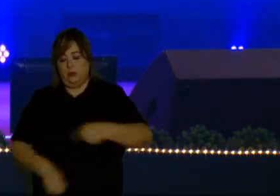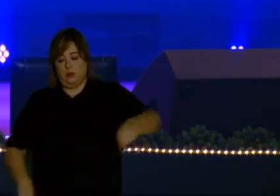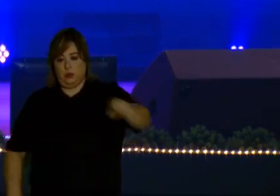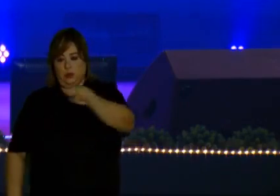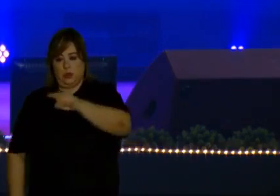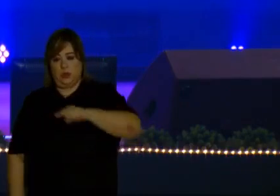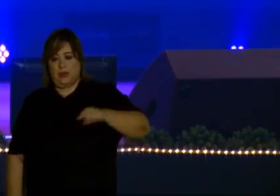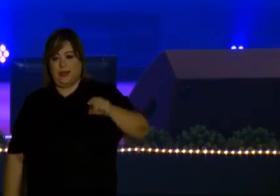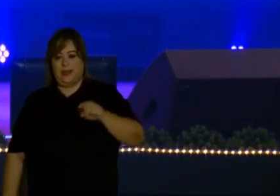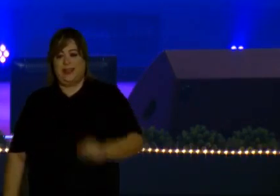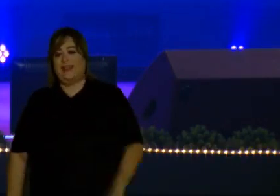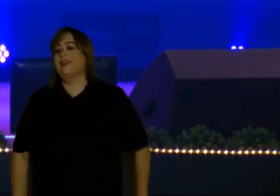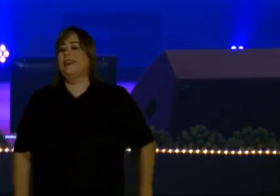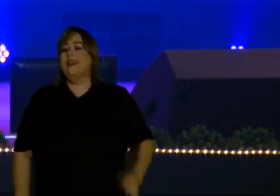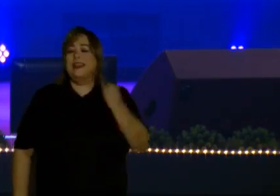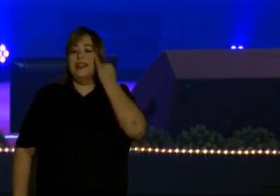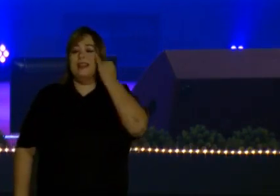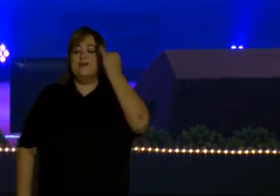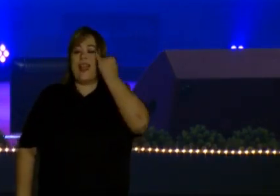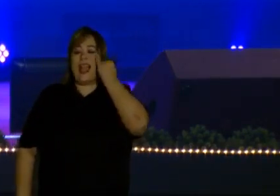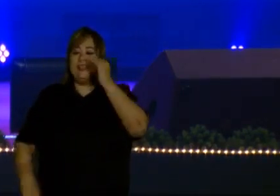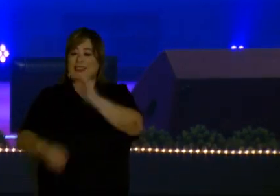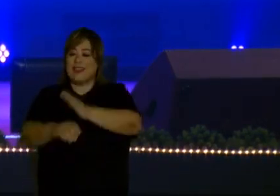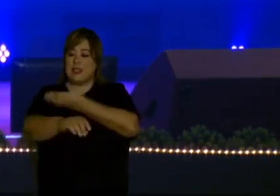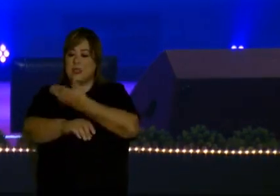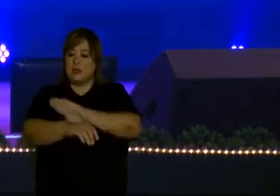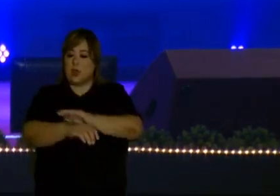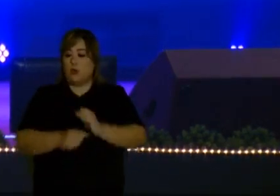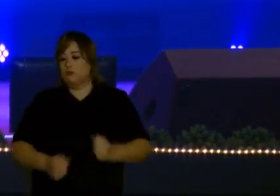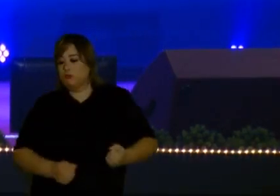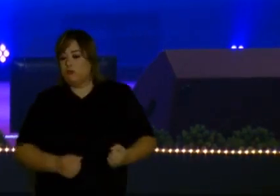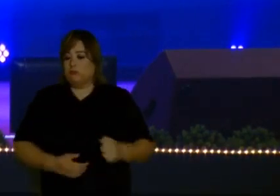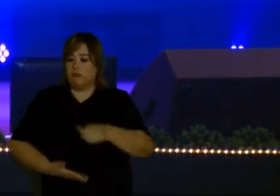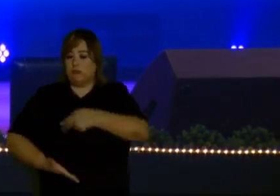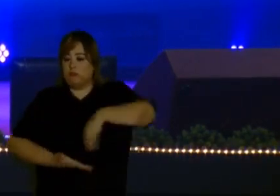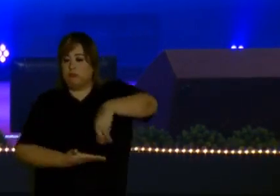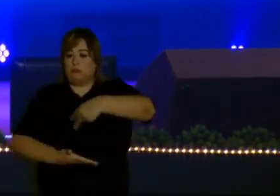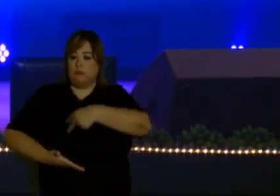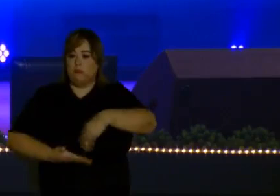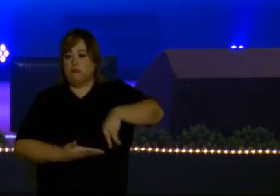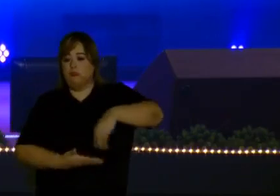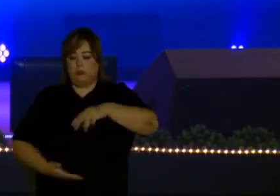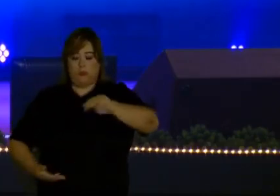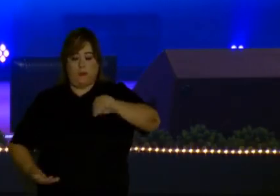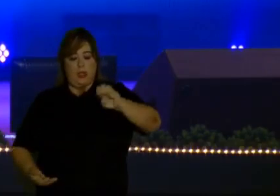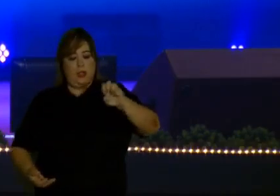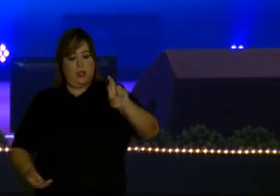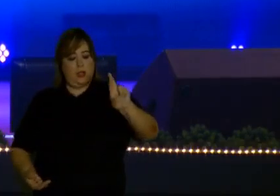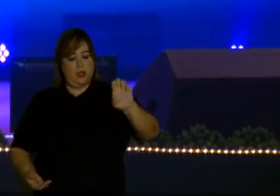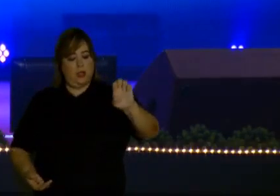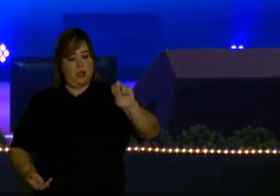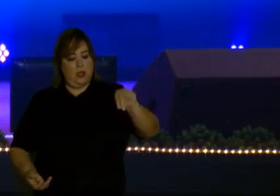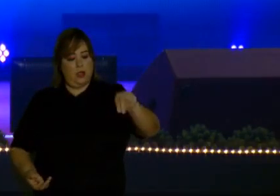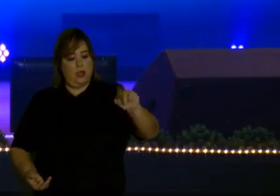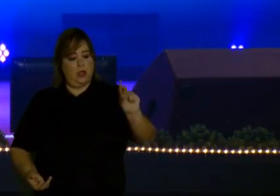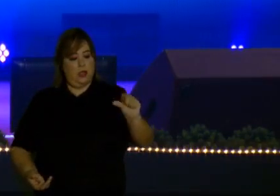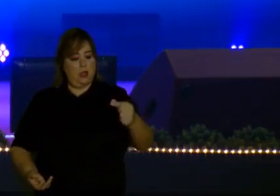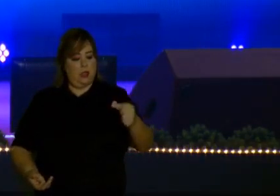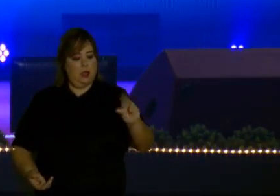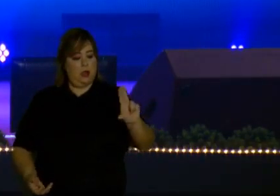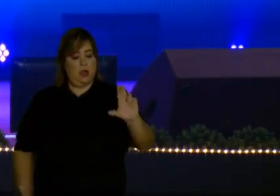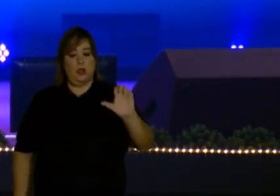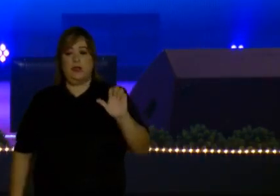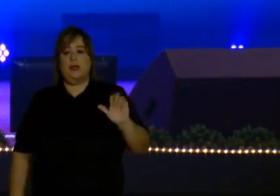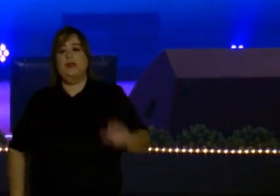a son de merengue y celébrelo. Y que su esposo, su papá, lo lleve a cenar a algún